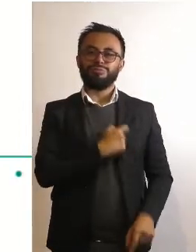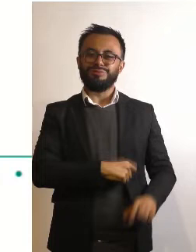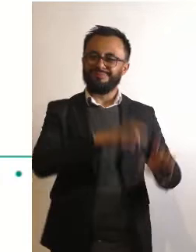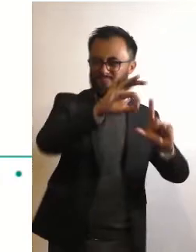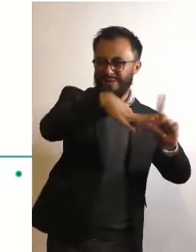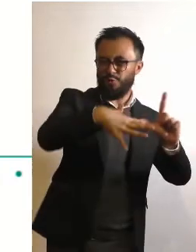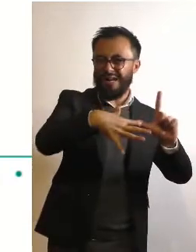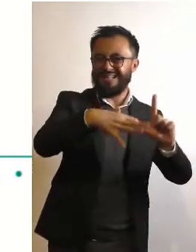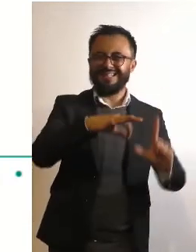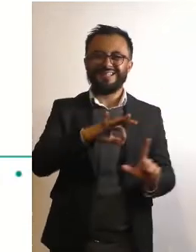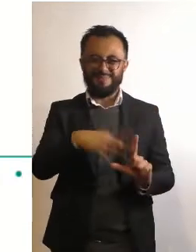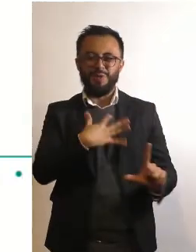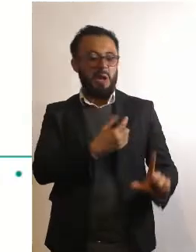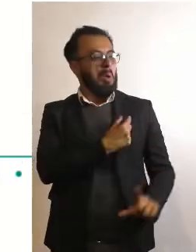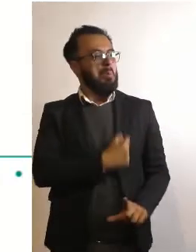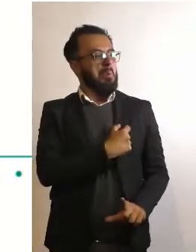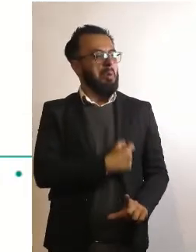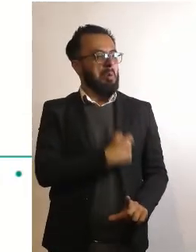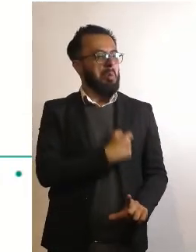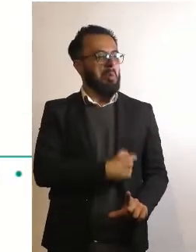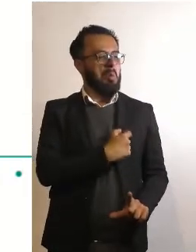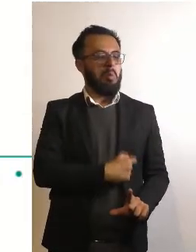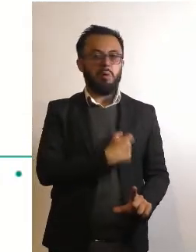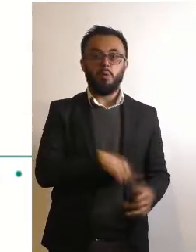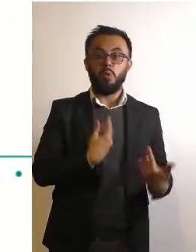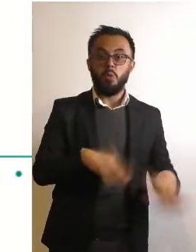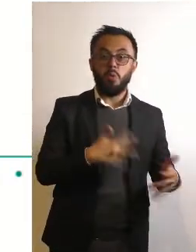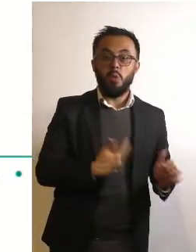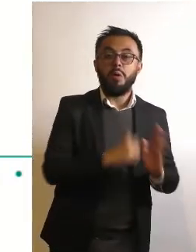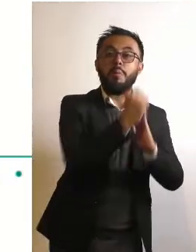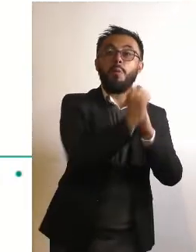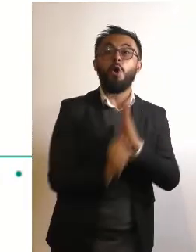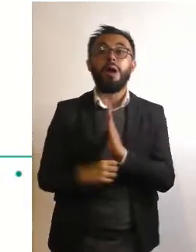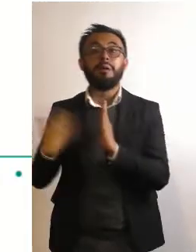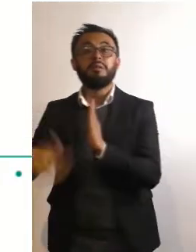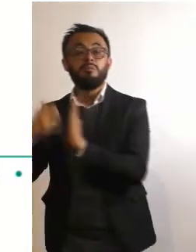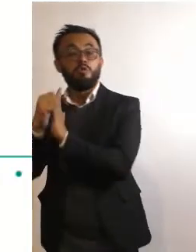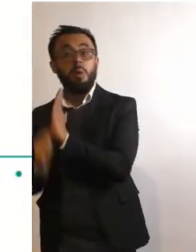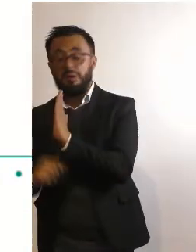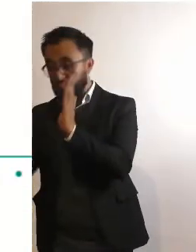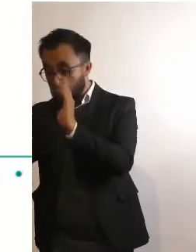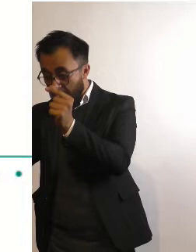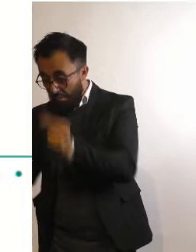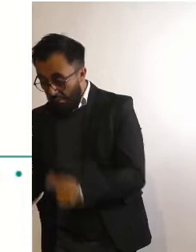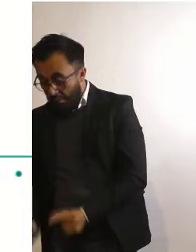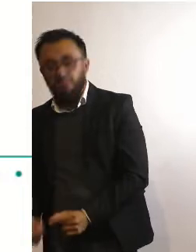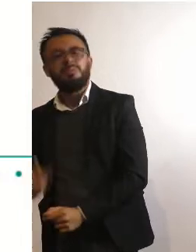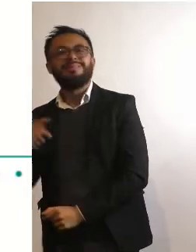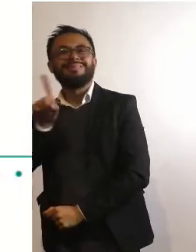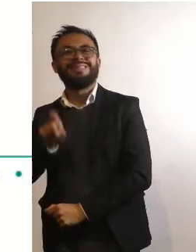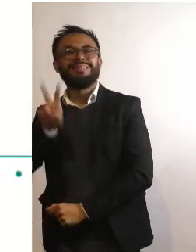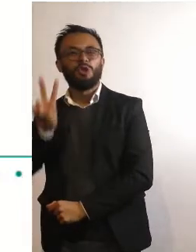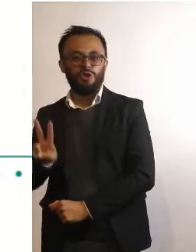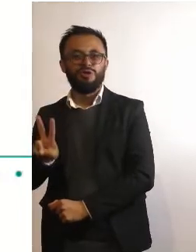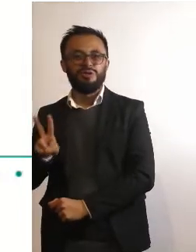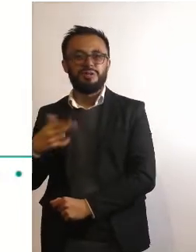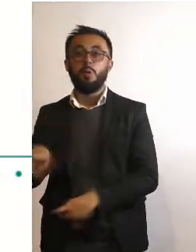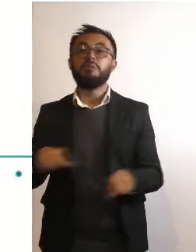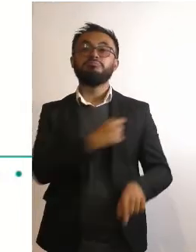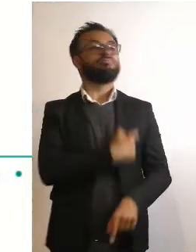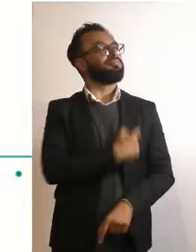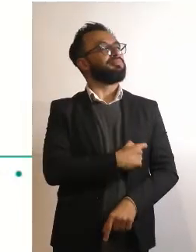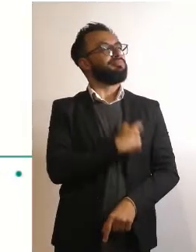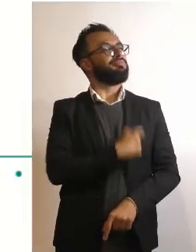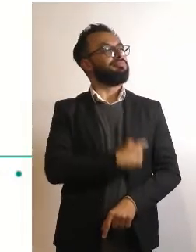3.790 insignias con 62 programas para dar una mayor posicionamiento y